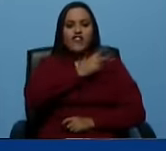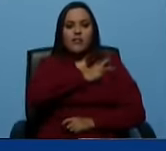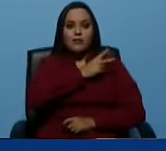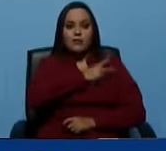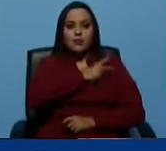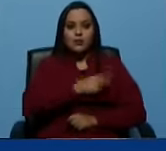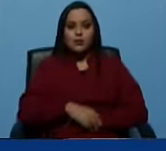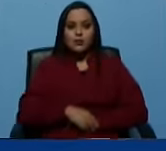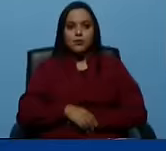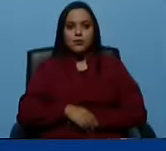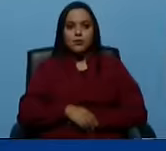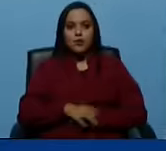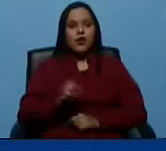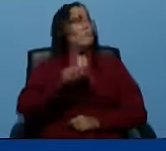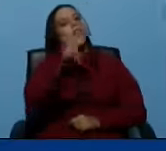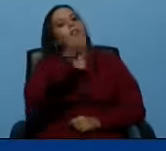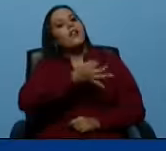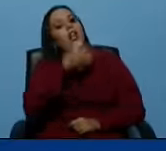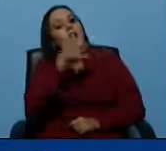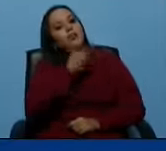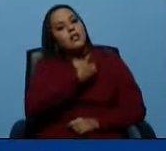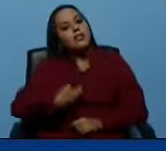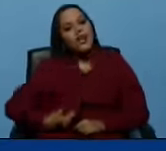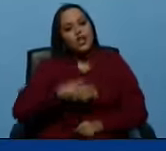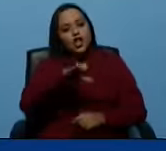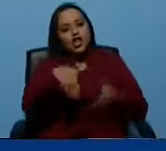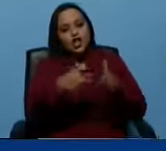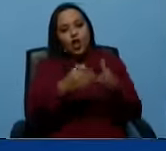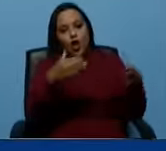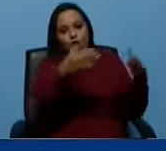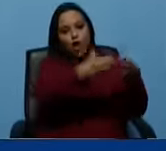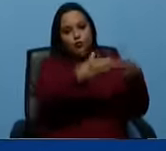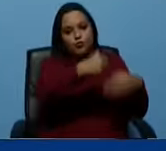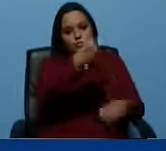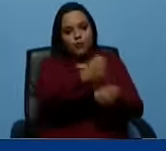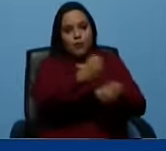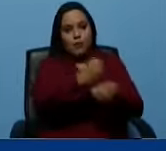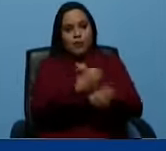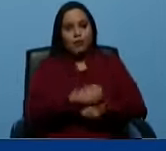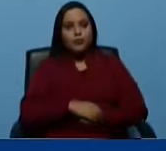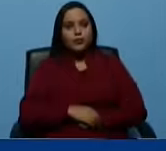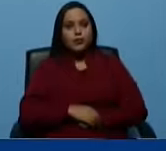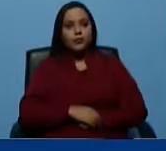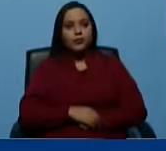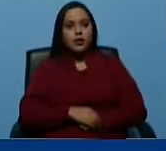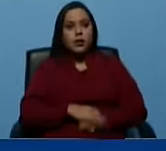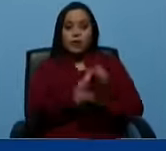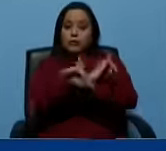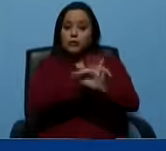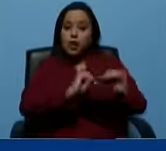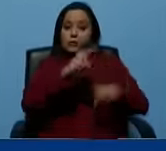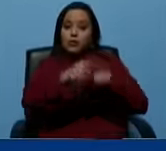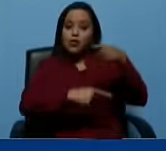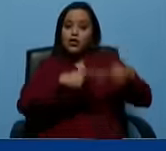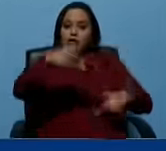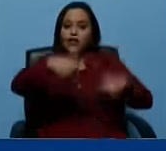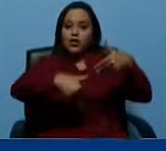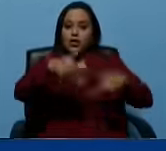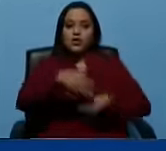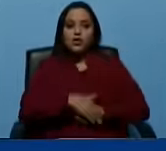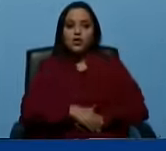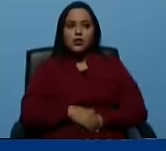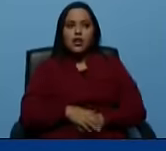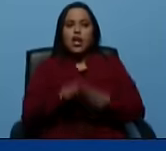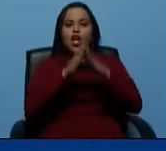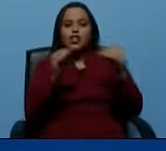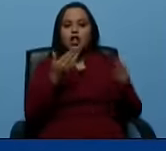Buenas tardes, presidente. Buenas tardes a todos sus tren ejecutivos. Buenas tardes. Cuando se cierra el proceso de votación, están todos